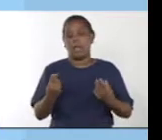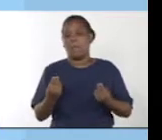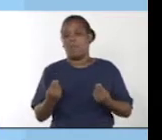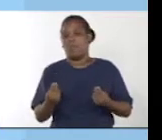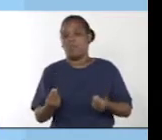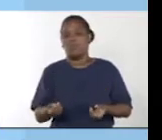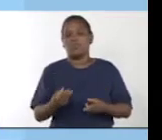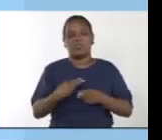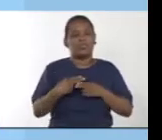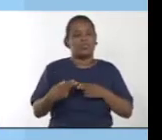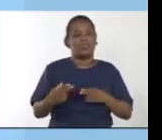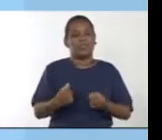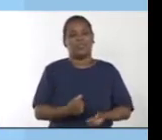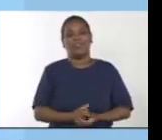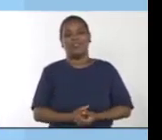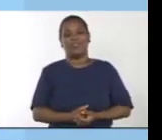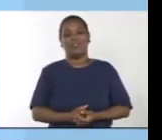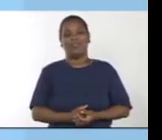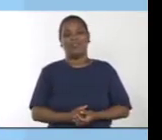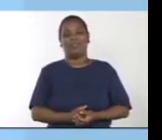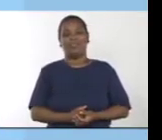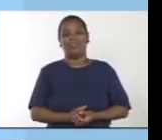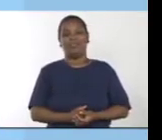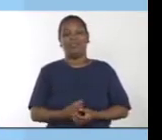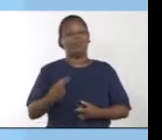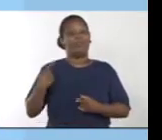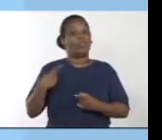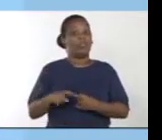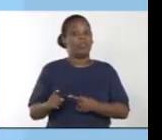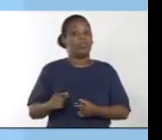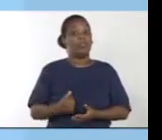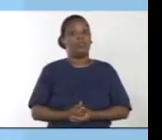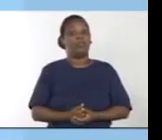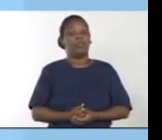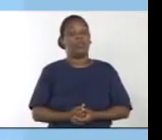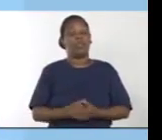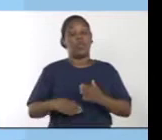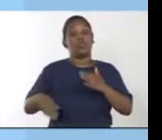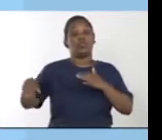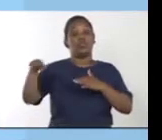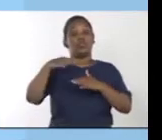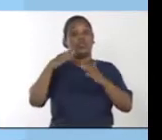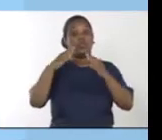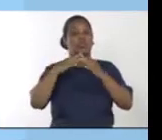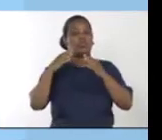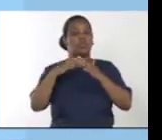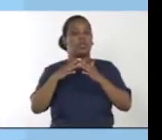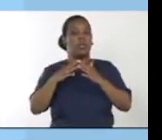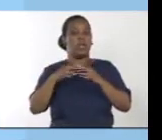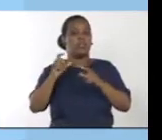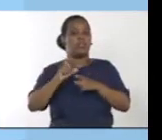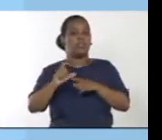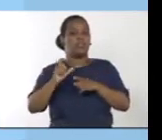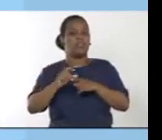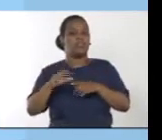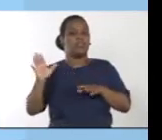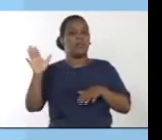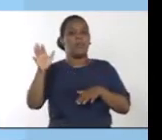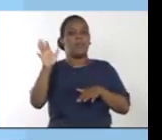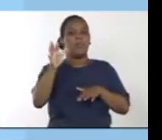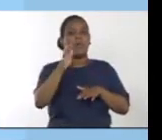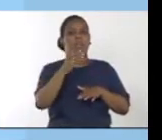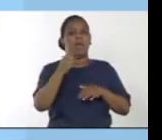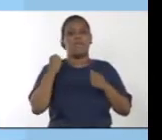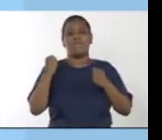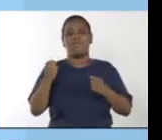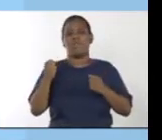puñado, muchas anécdotas. Y en la otra, sobre su casa guajira volaban furiosos